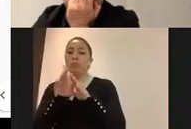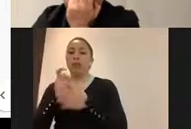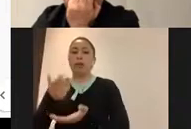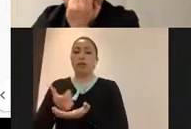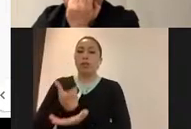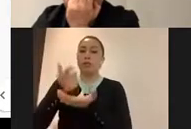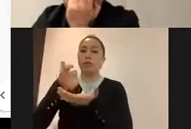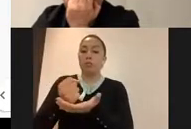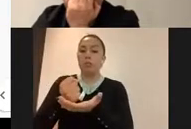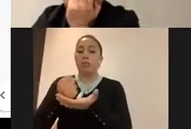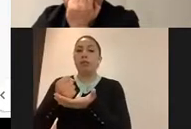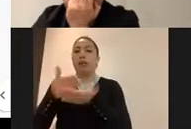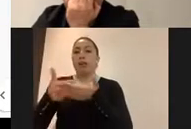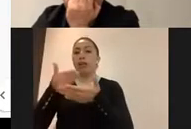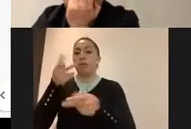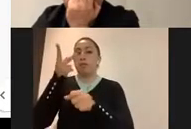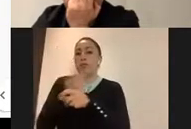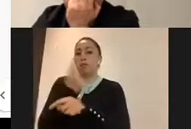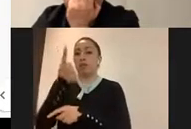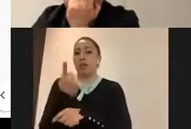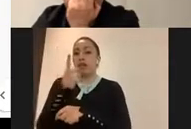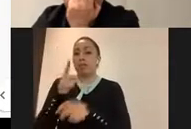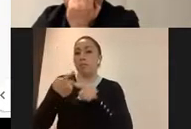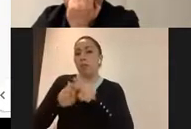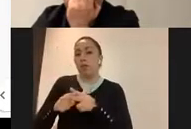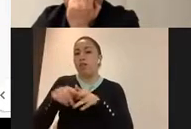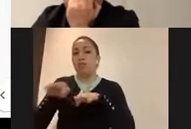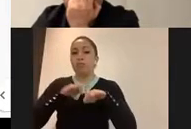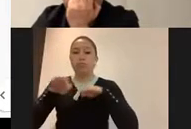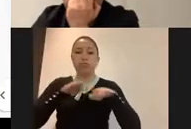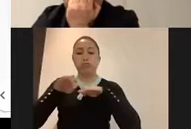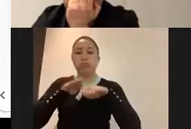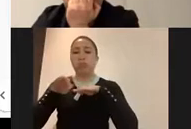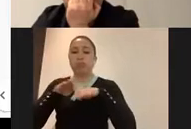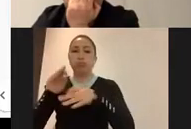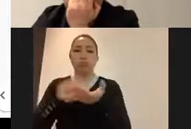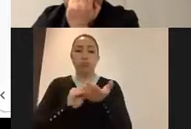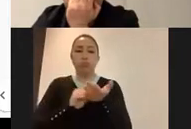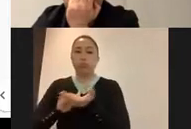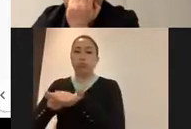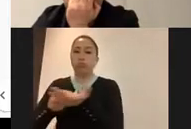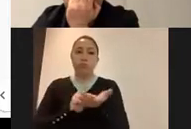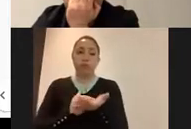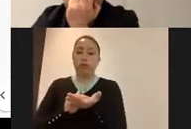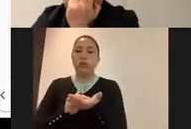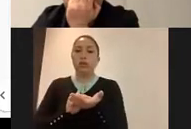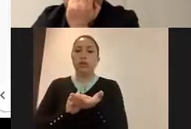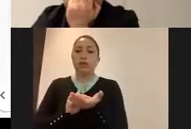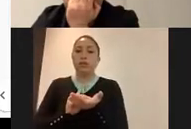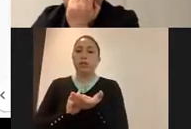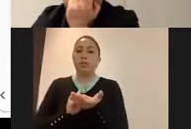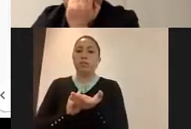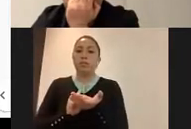el 1 de diciembre, en sesión permanente, no así el Pleno, y